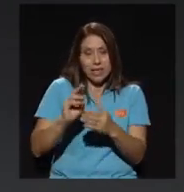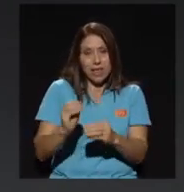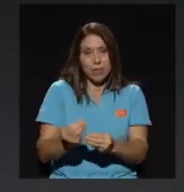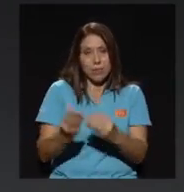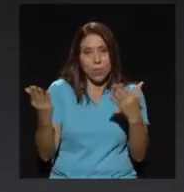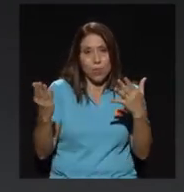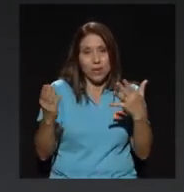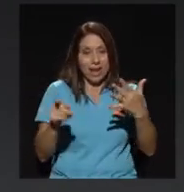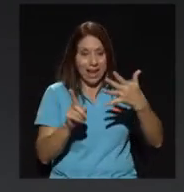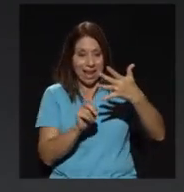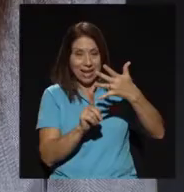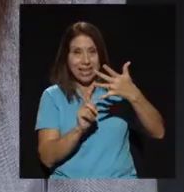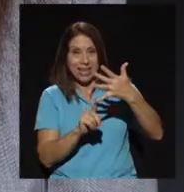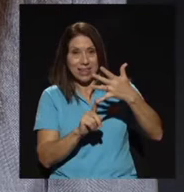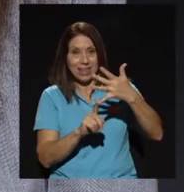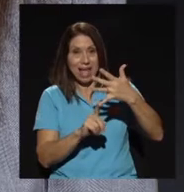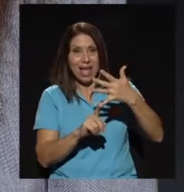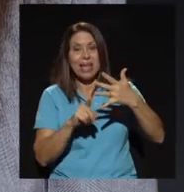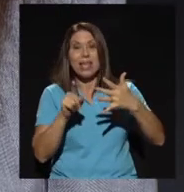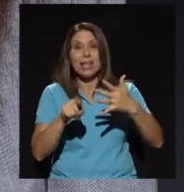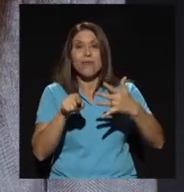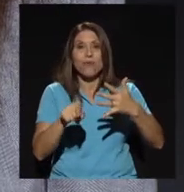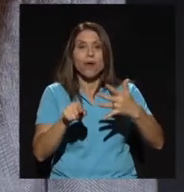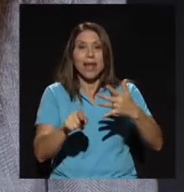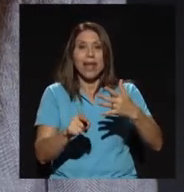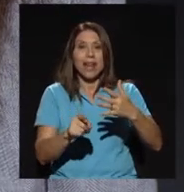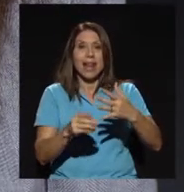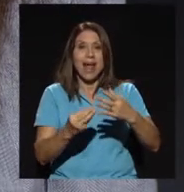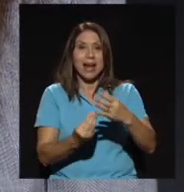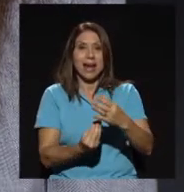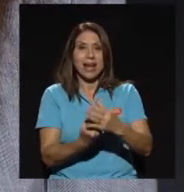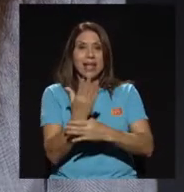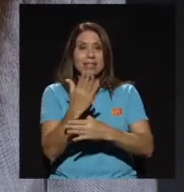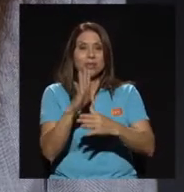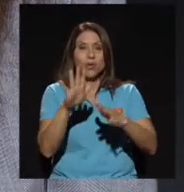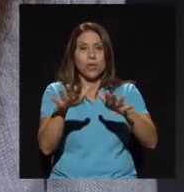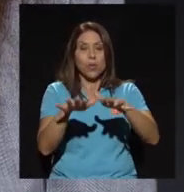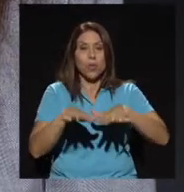la creación de un campus